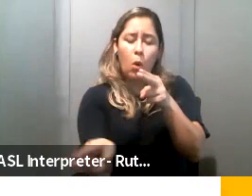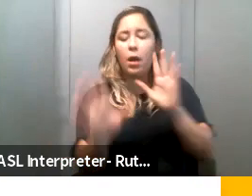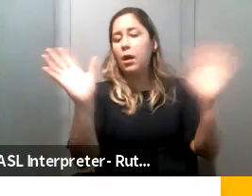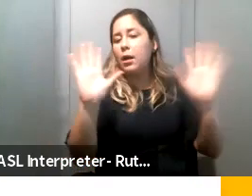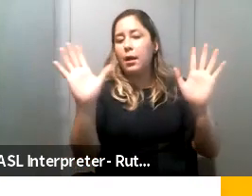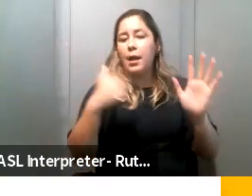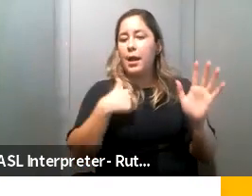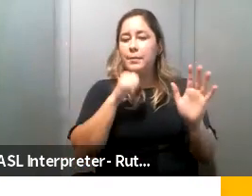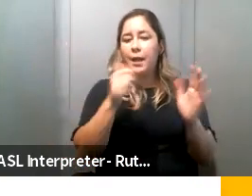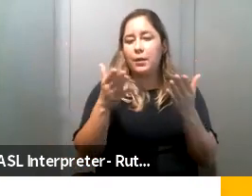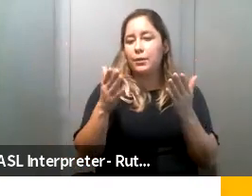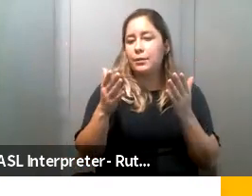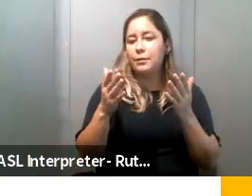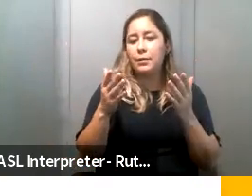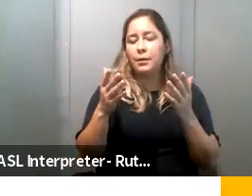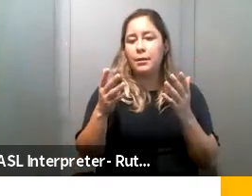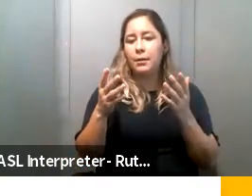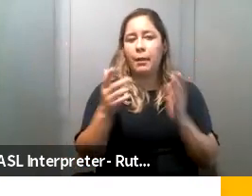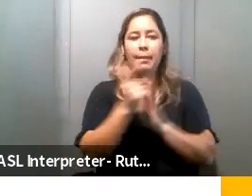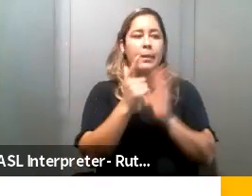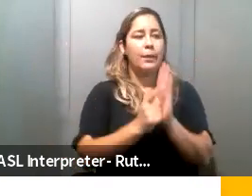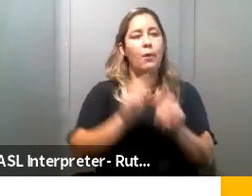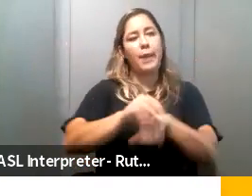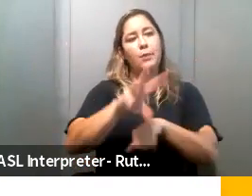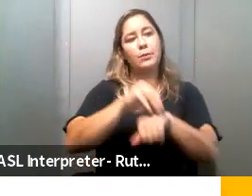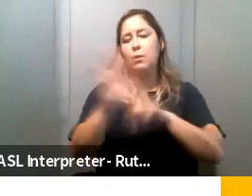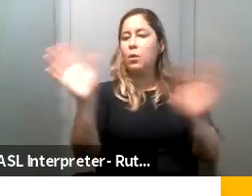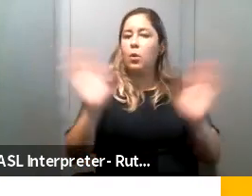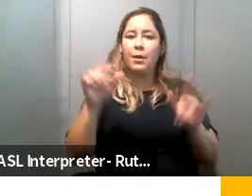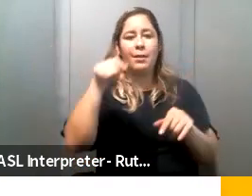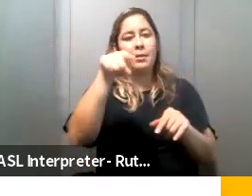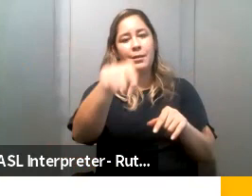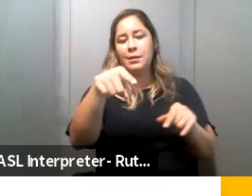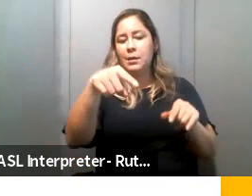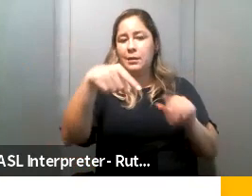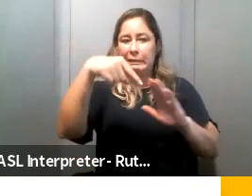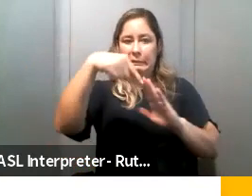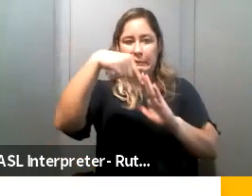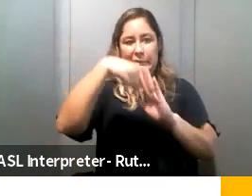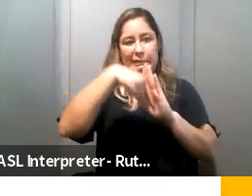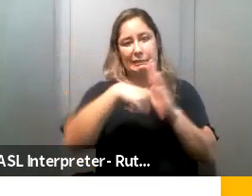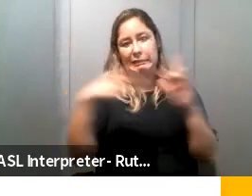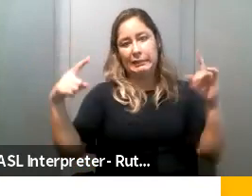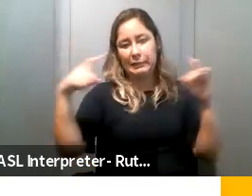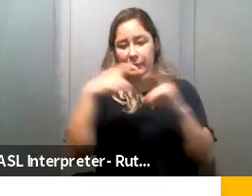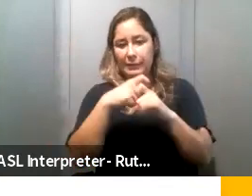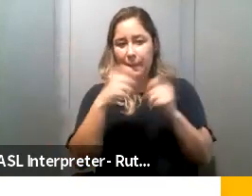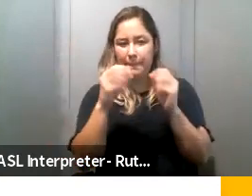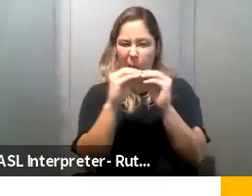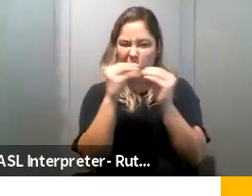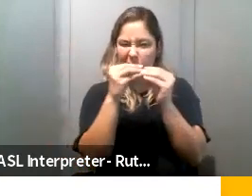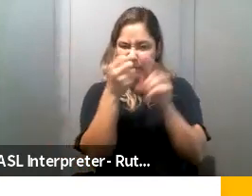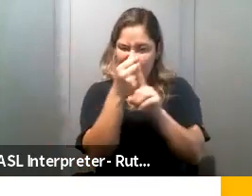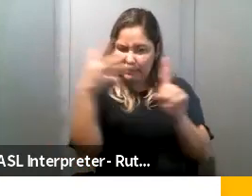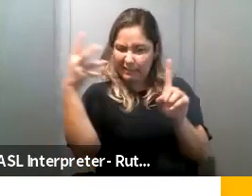estoy tratando de dar consejos legales porque esta área es muy compleja. Entonces, si tienen esta información